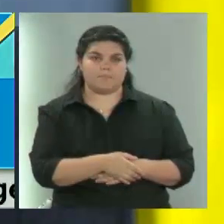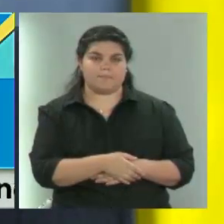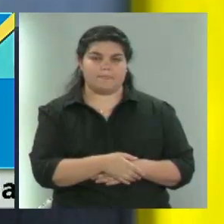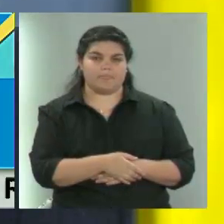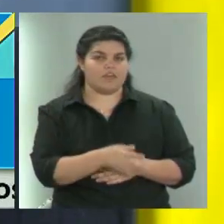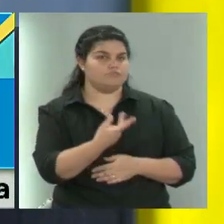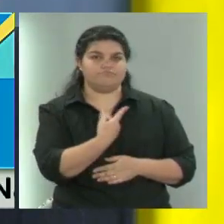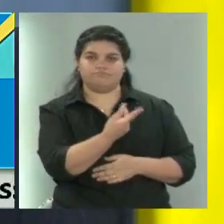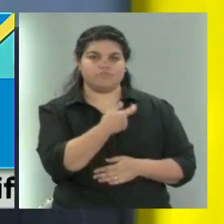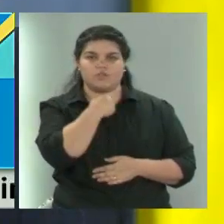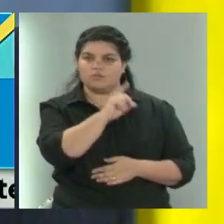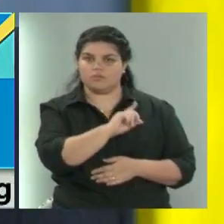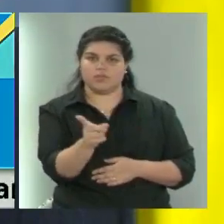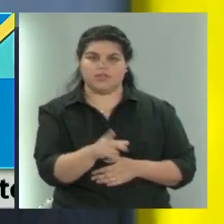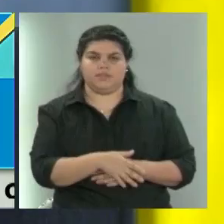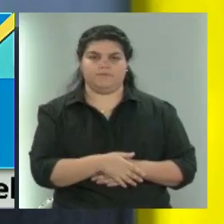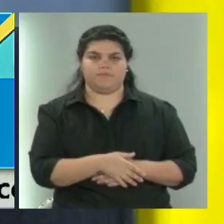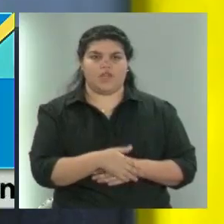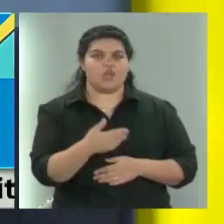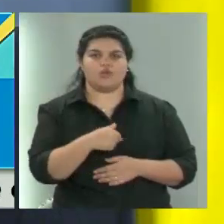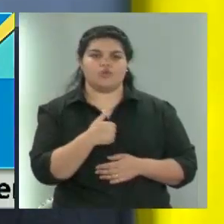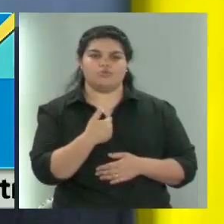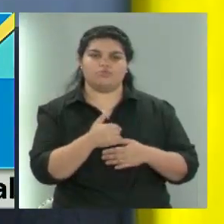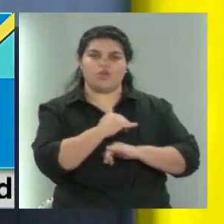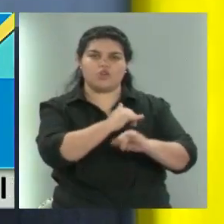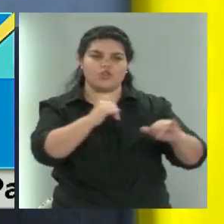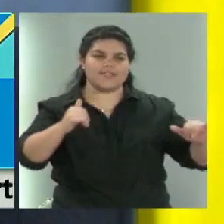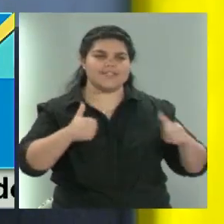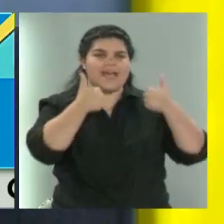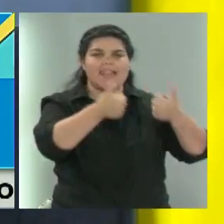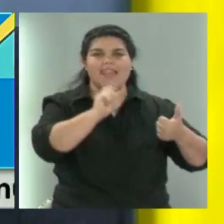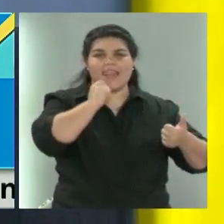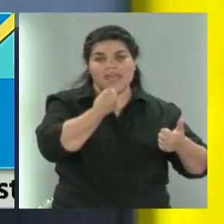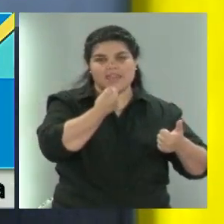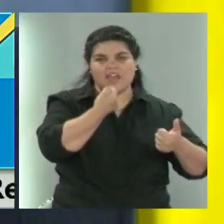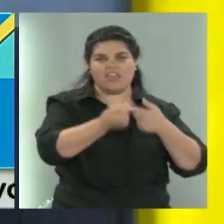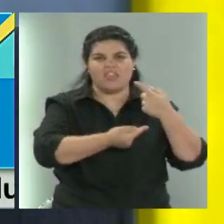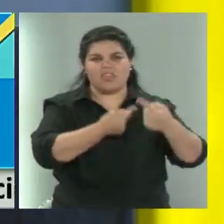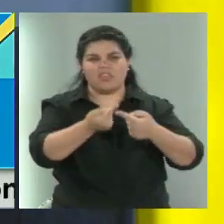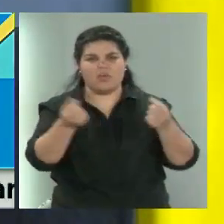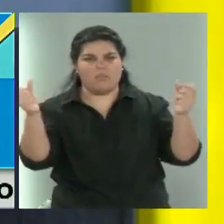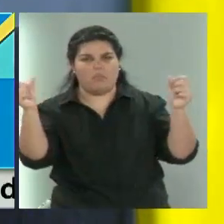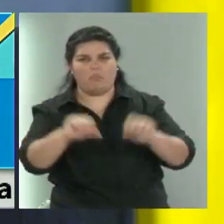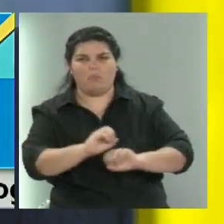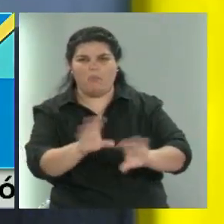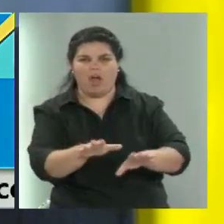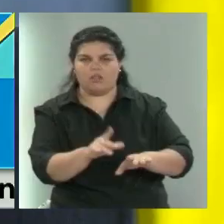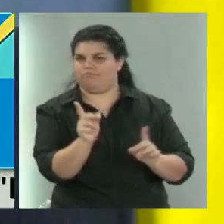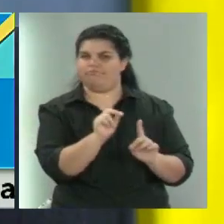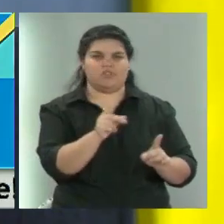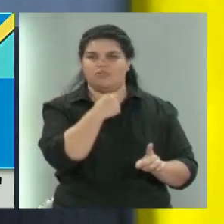que esta buena noticia se torne en una mala noticia, pero sí me parece que tiene